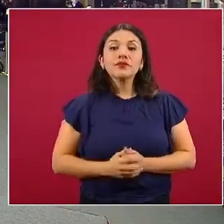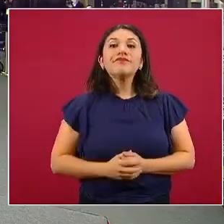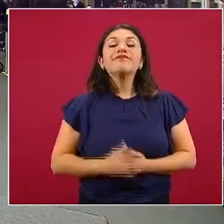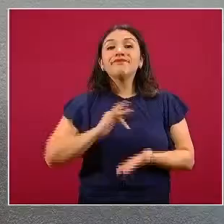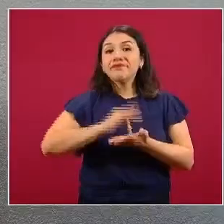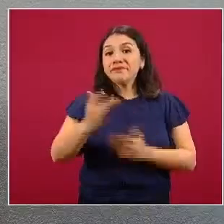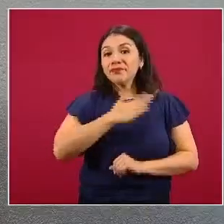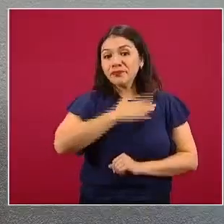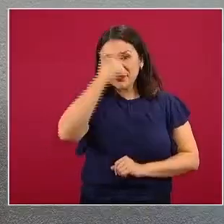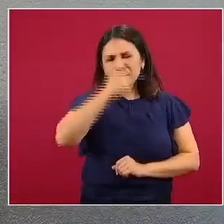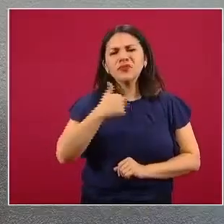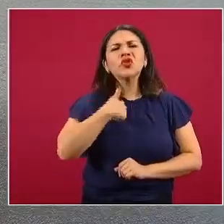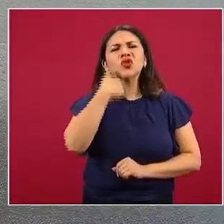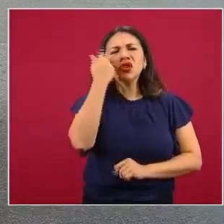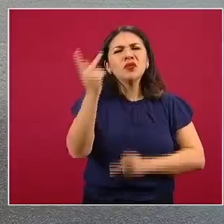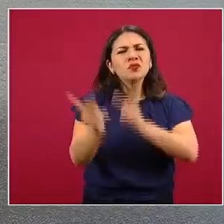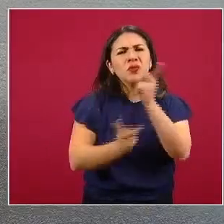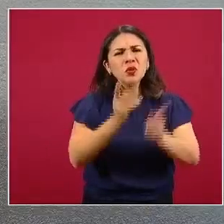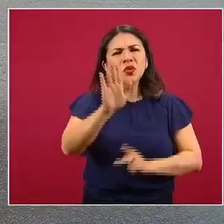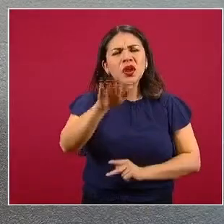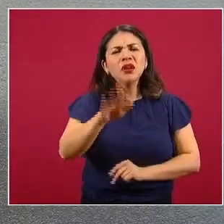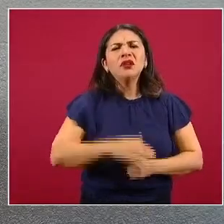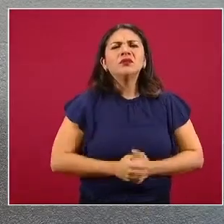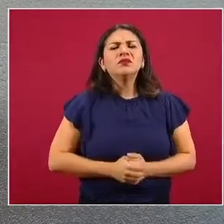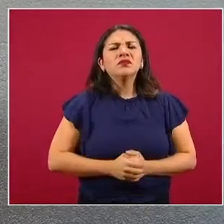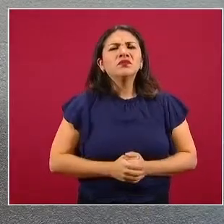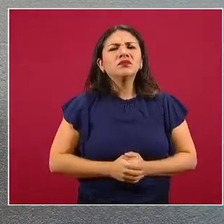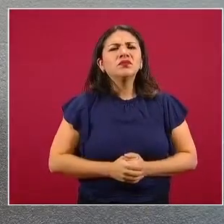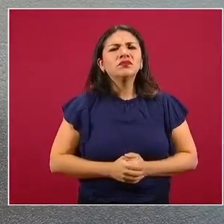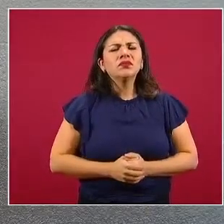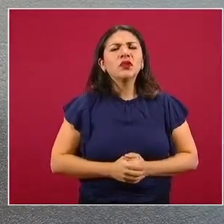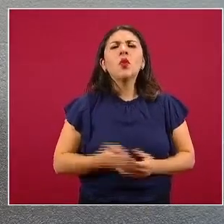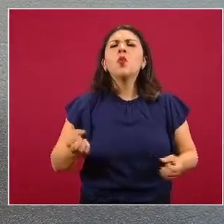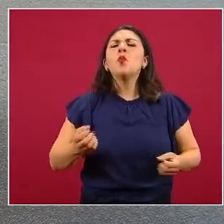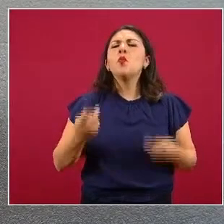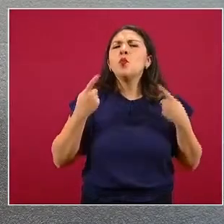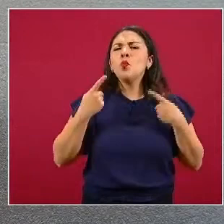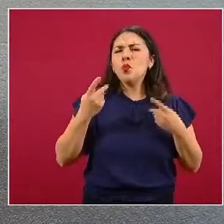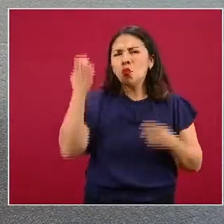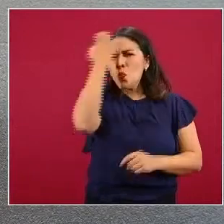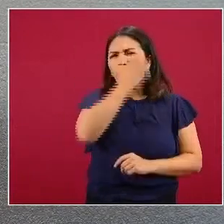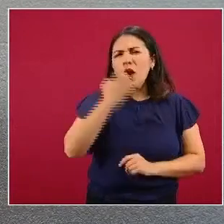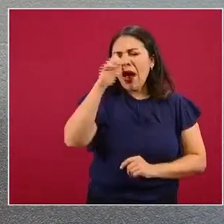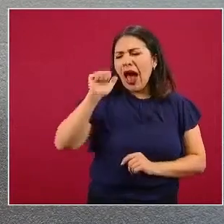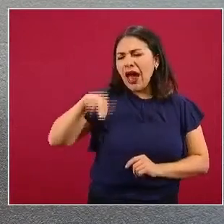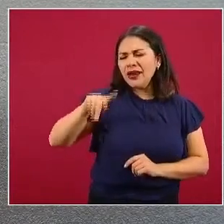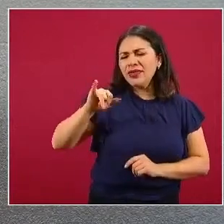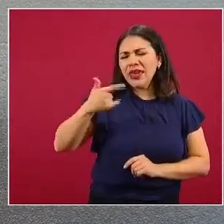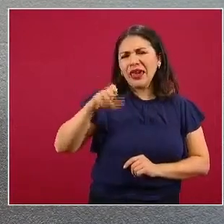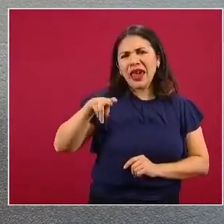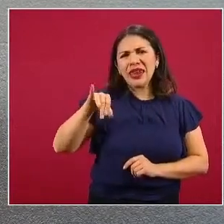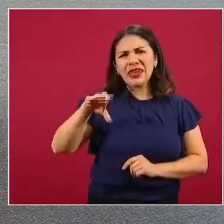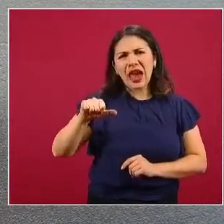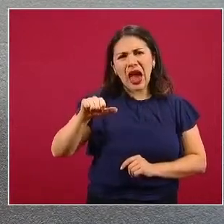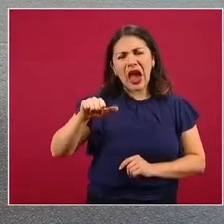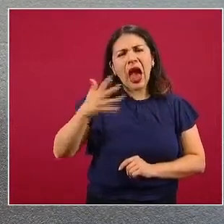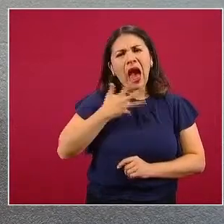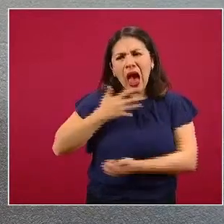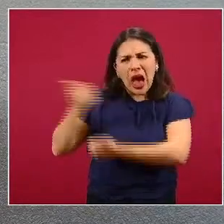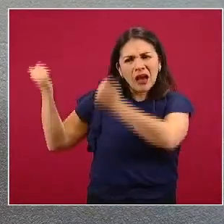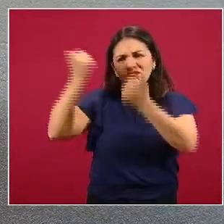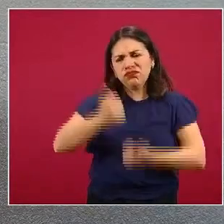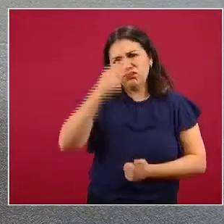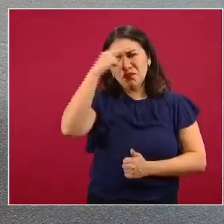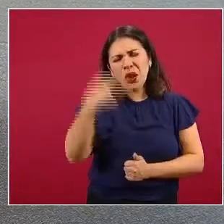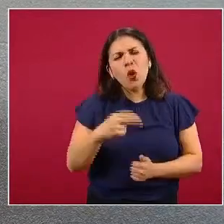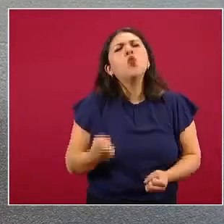Gracias, buenas noches. Yo le quiero preguntar, doctor, ¿cuántas pruebas antigénicas hay ya en México? ¿Y cuántas son las que